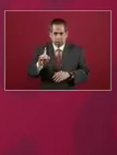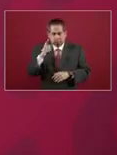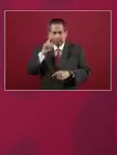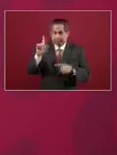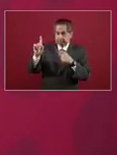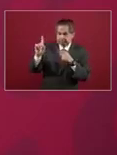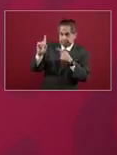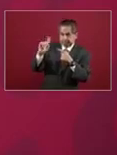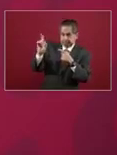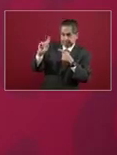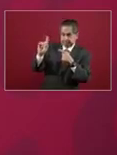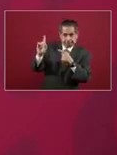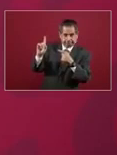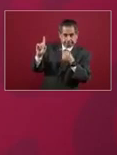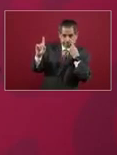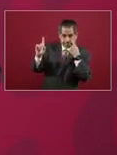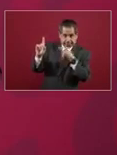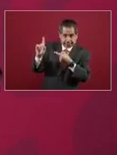dedito.